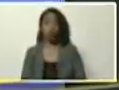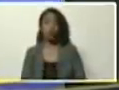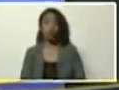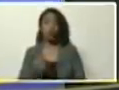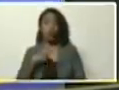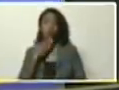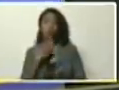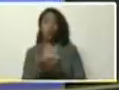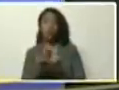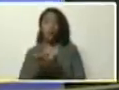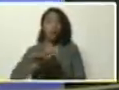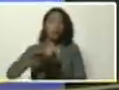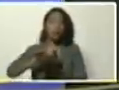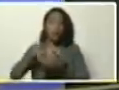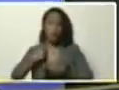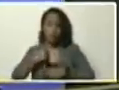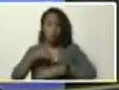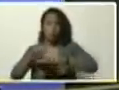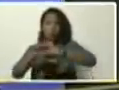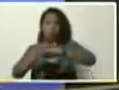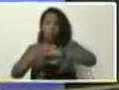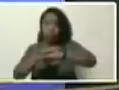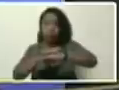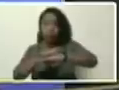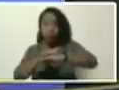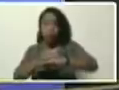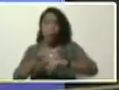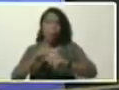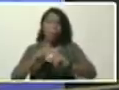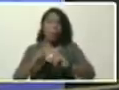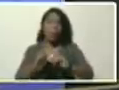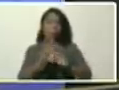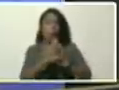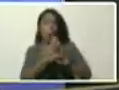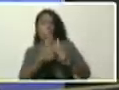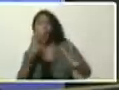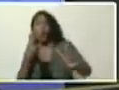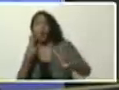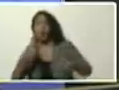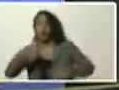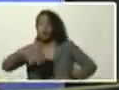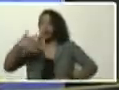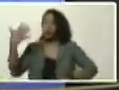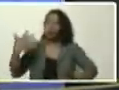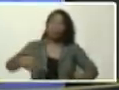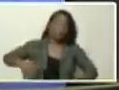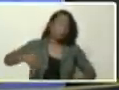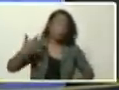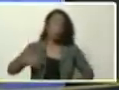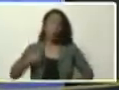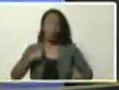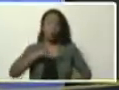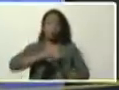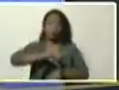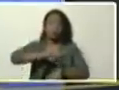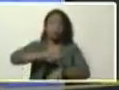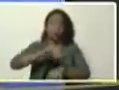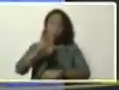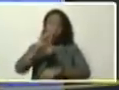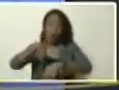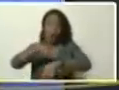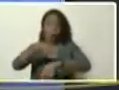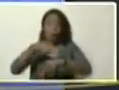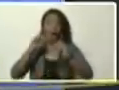solicito excusas, que me perdonen, pero es que había una cola, compadre. Me tardé más de una hora en